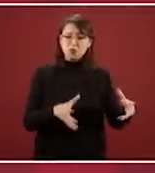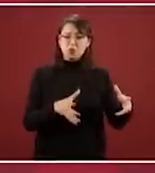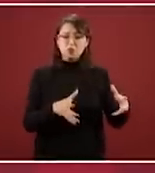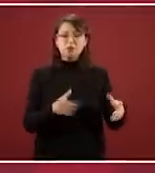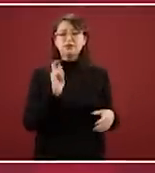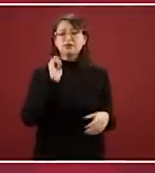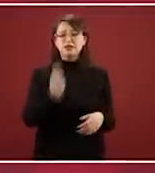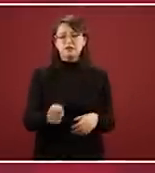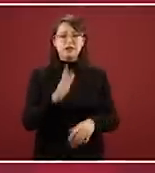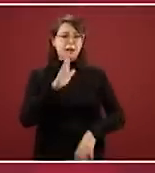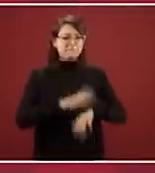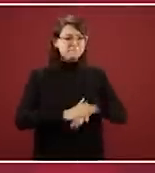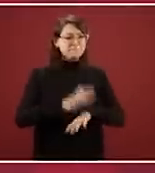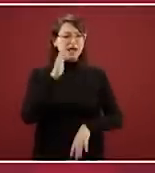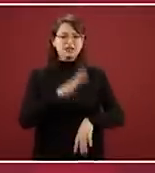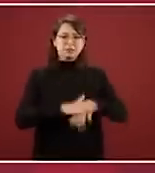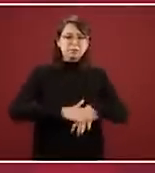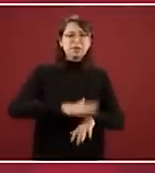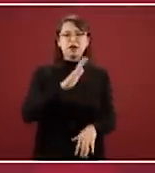crear riquezas.